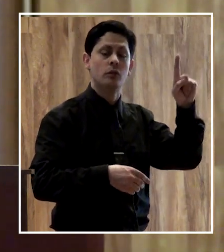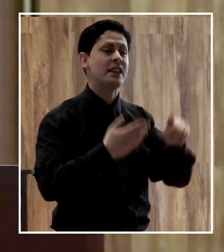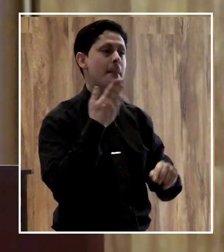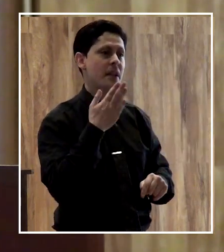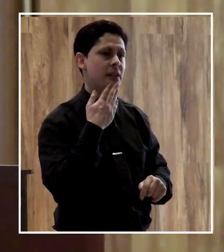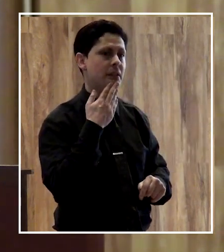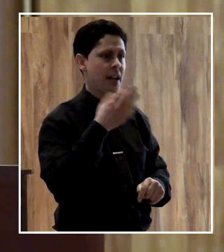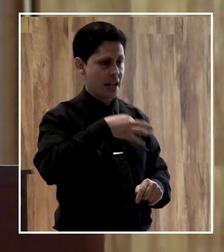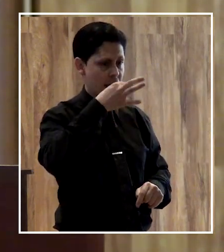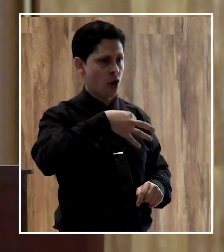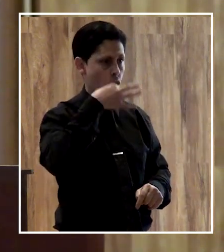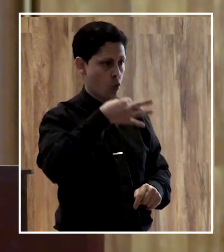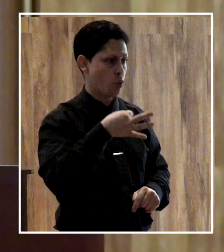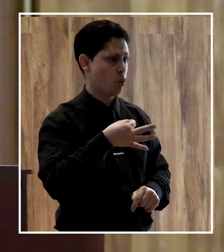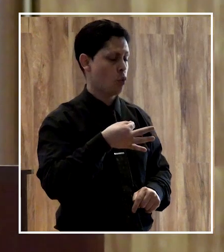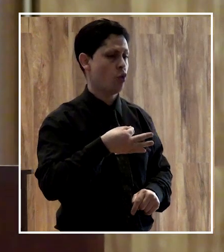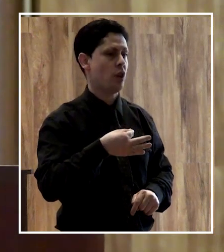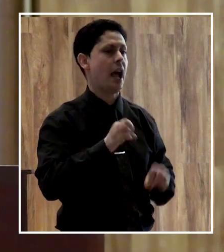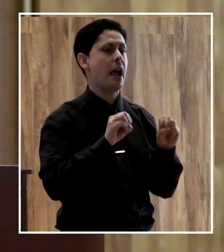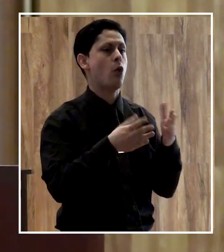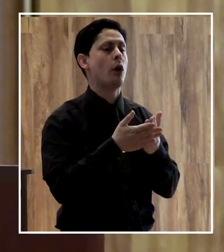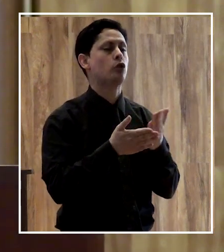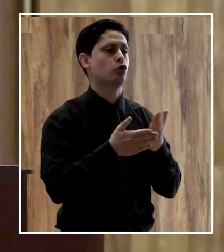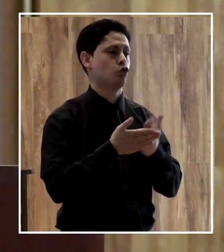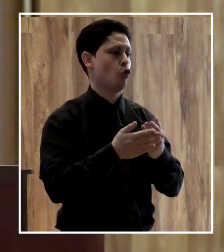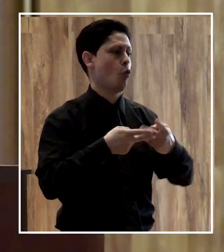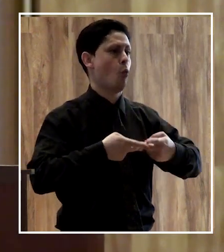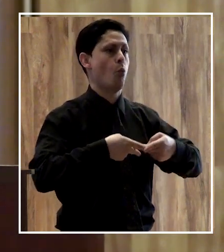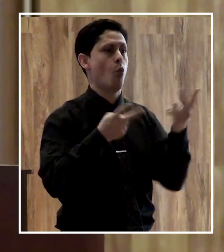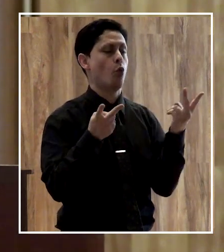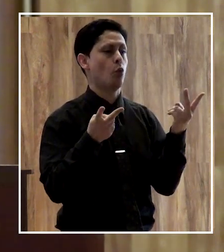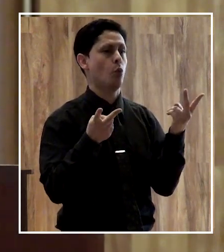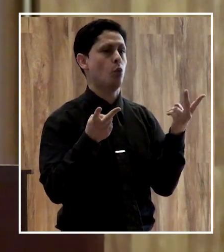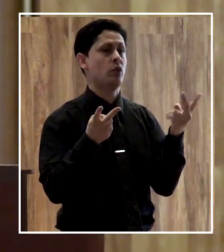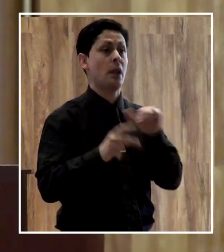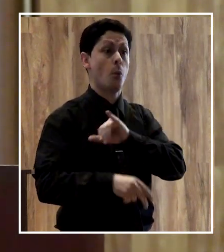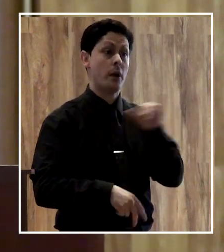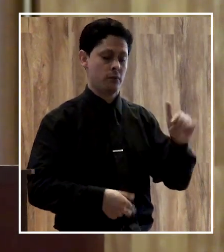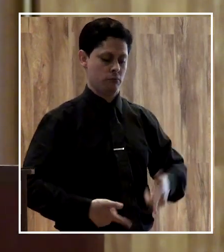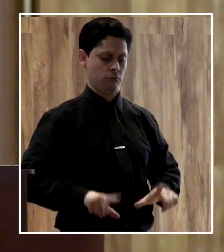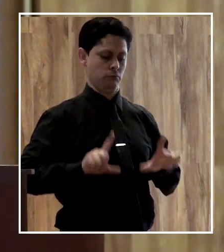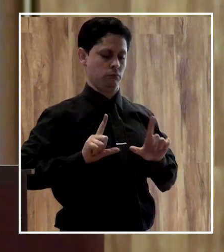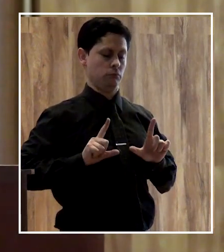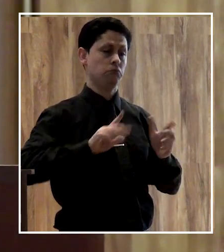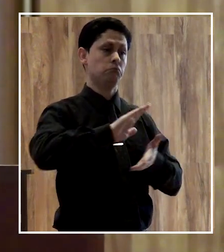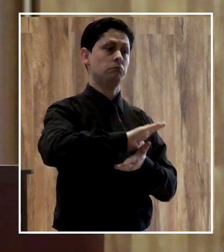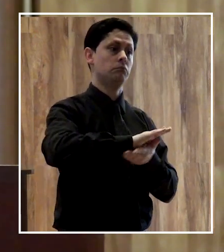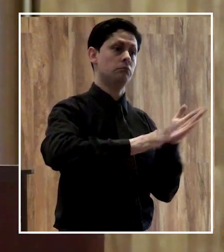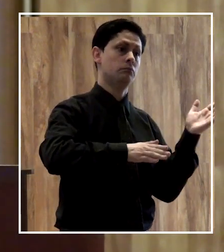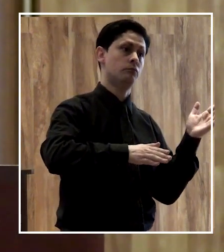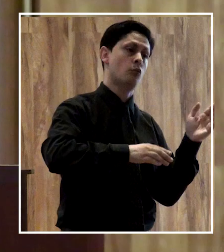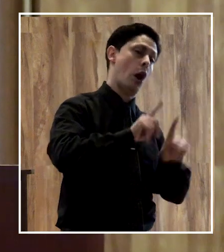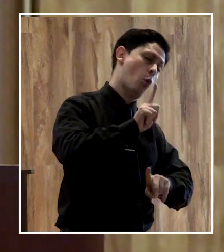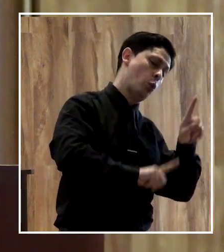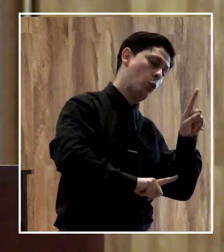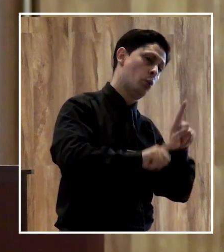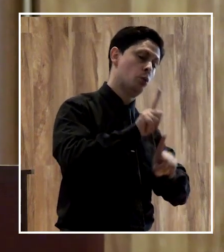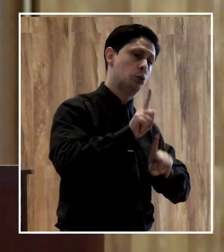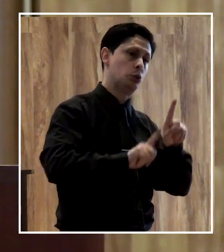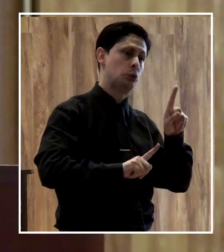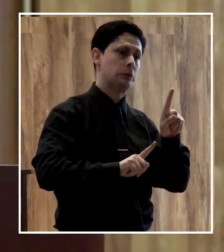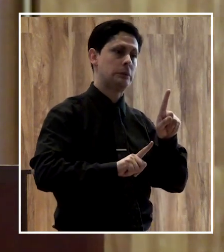Pero también durante mi curso en la educación pública, después de egresar de acá, tuve